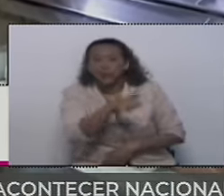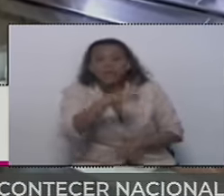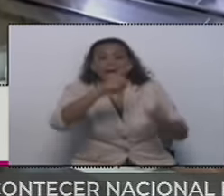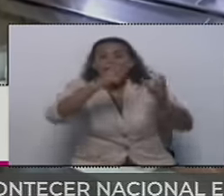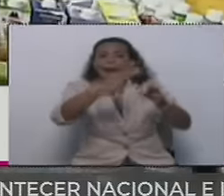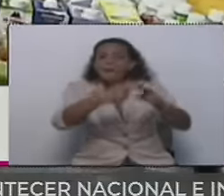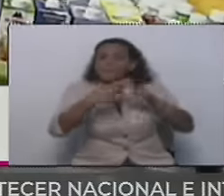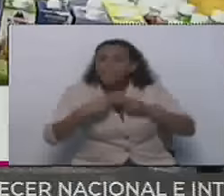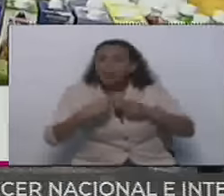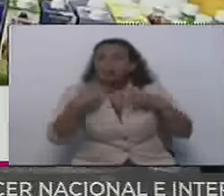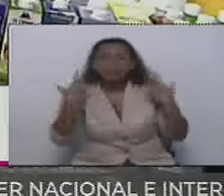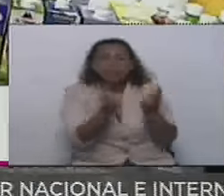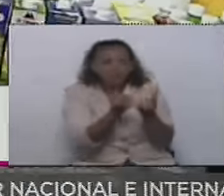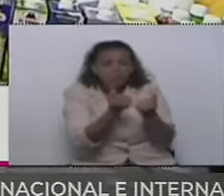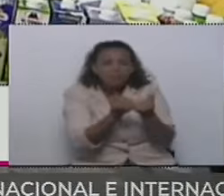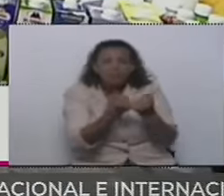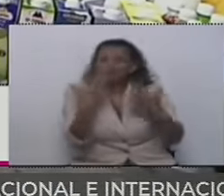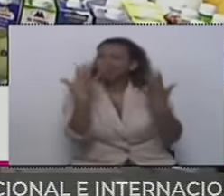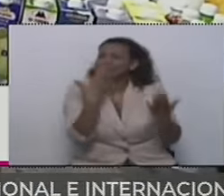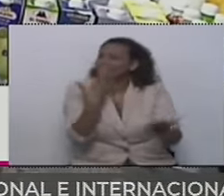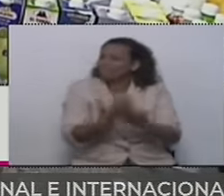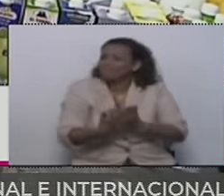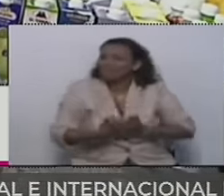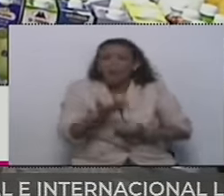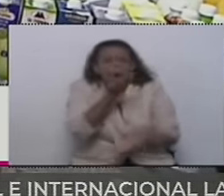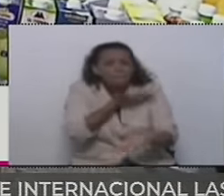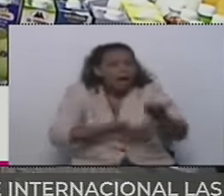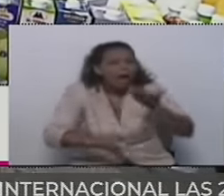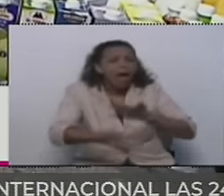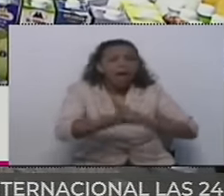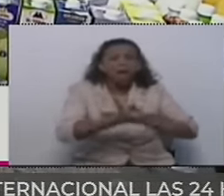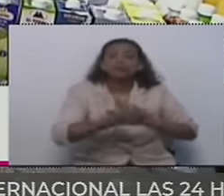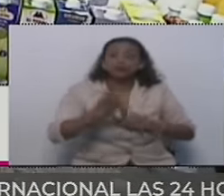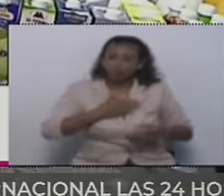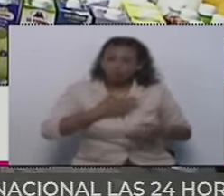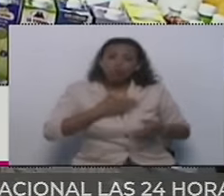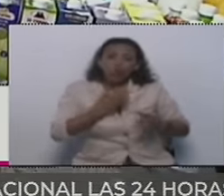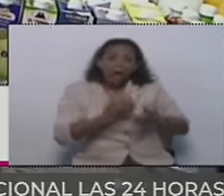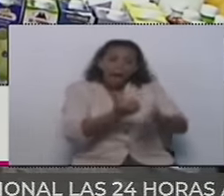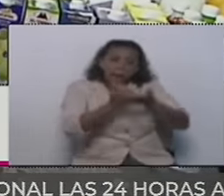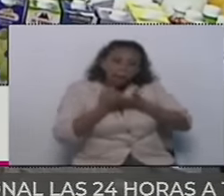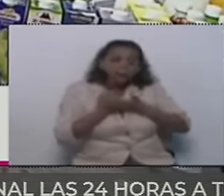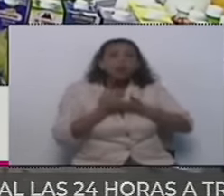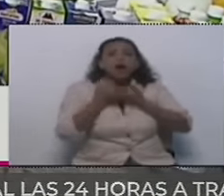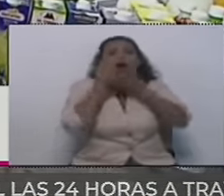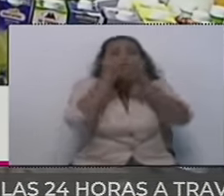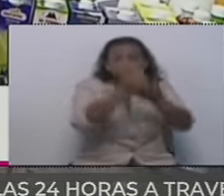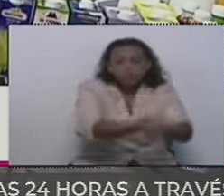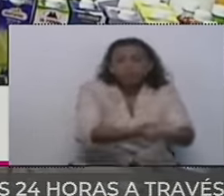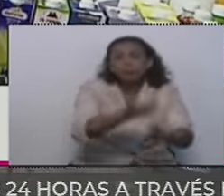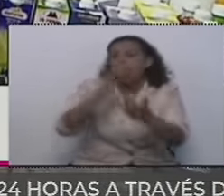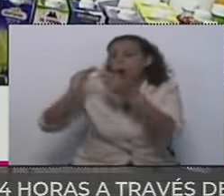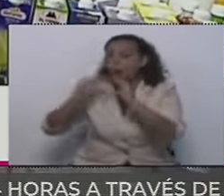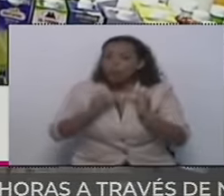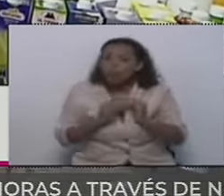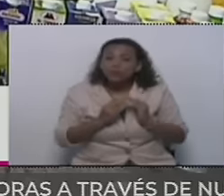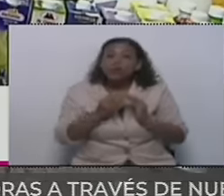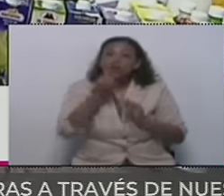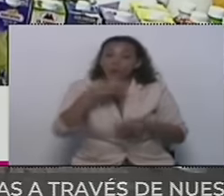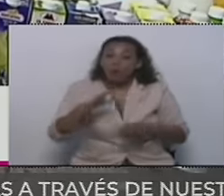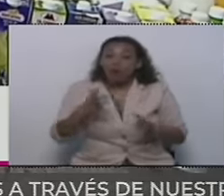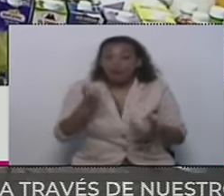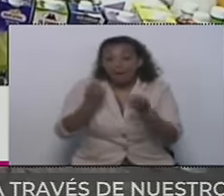ha beneficiado mucho. Y es una simbiosis, pues. Porque así nosotros llevamos a la comunidad. Y la noticia de este freezer, de verdad